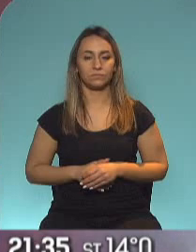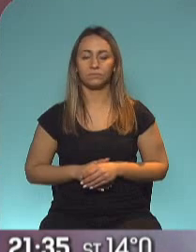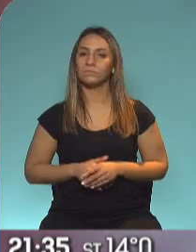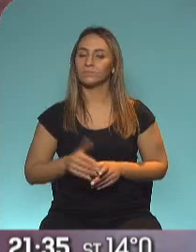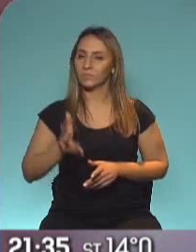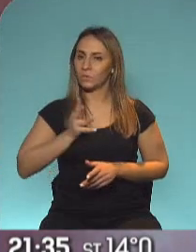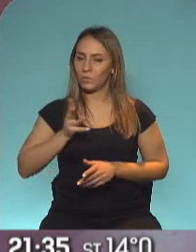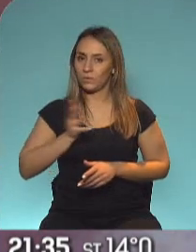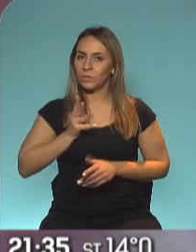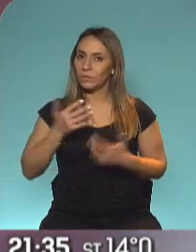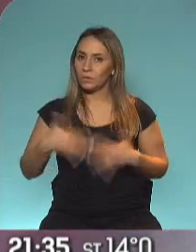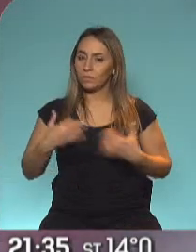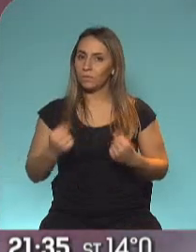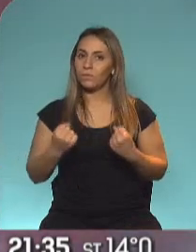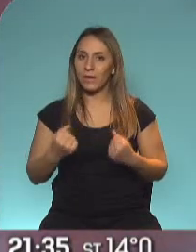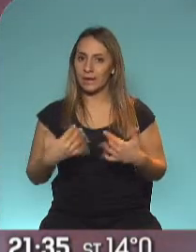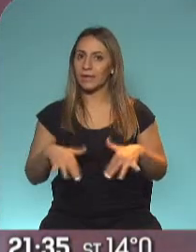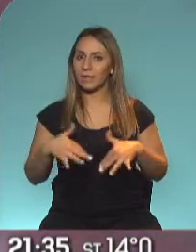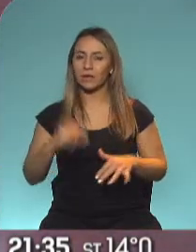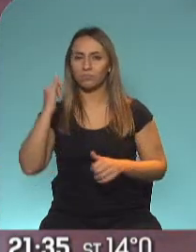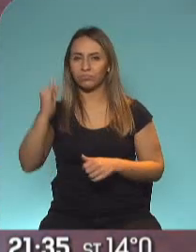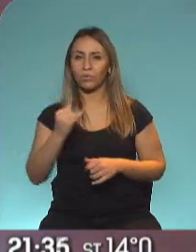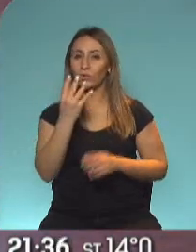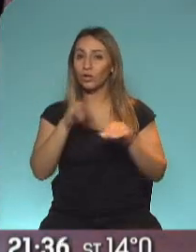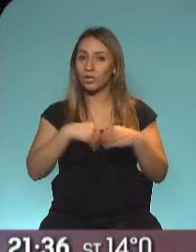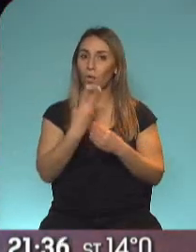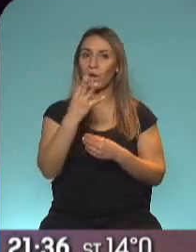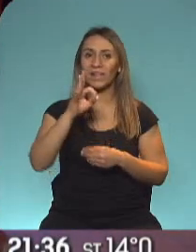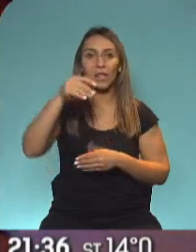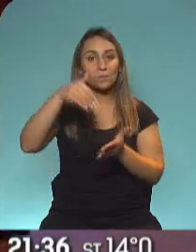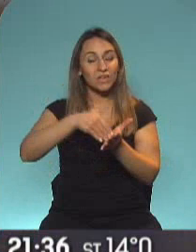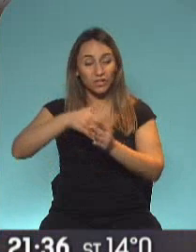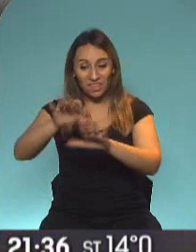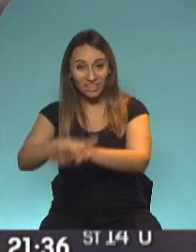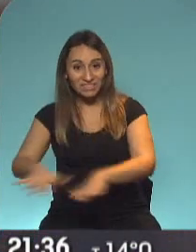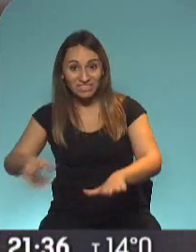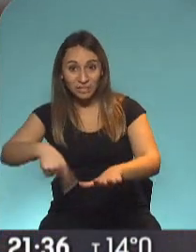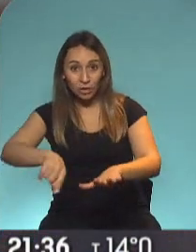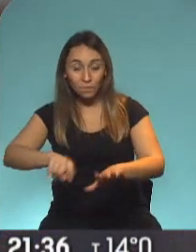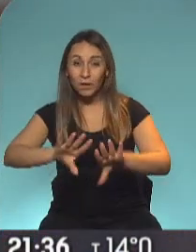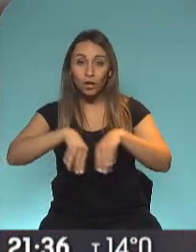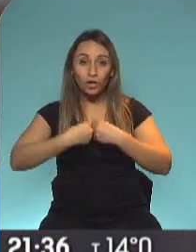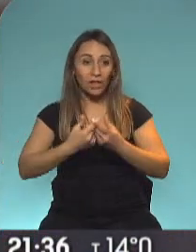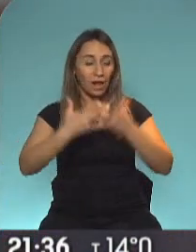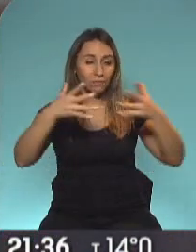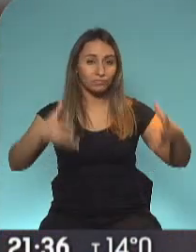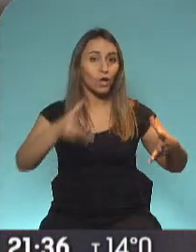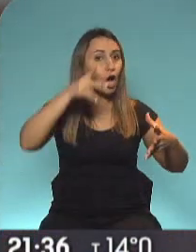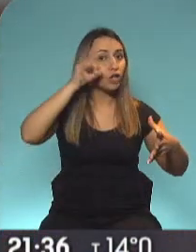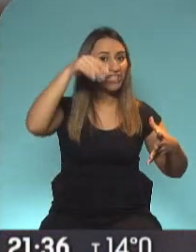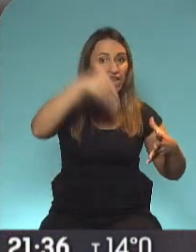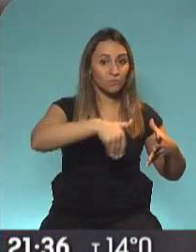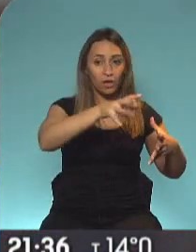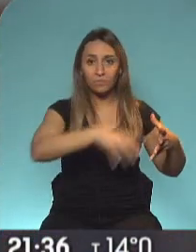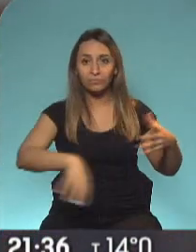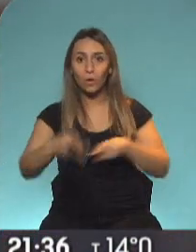Impactante el relato, impactante los números, 40 millones de niños, entre esos 80 millones. Hablamos